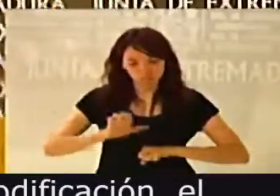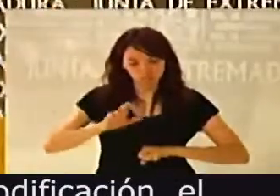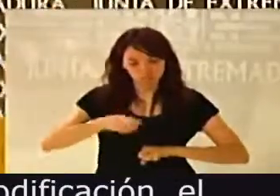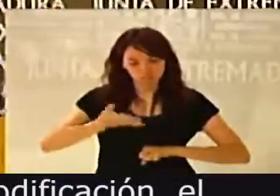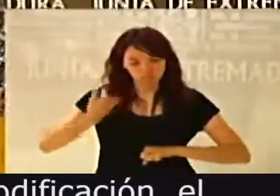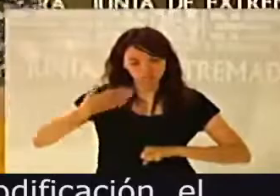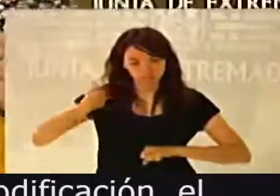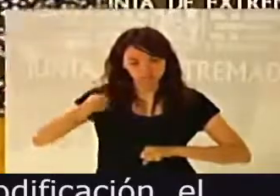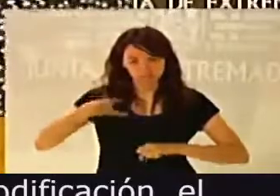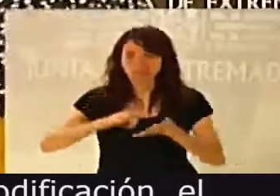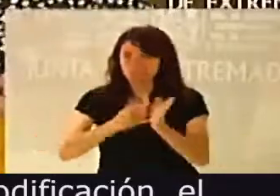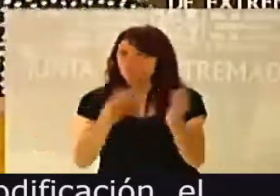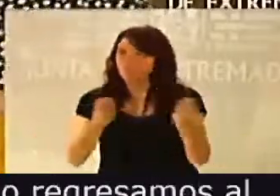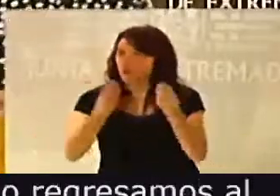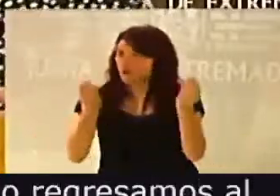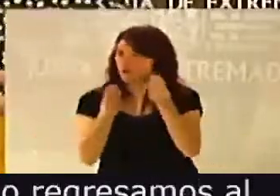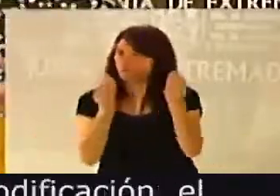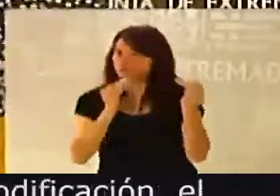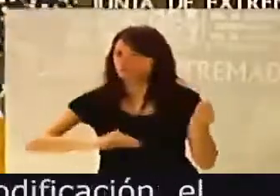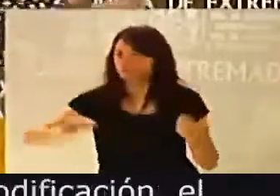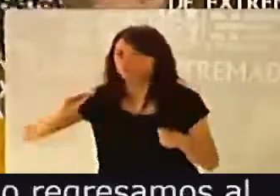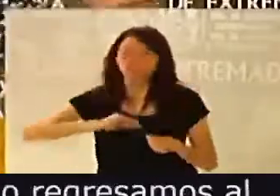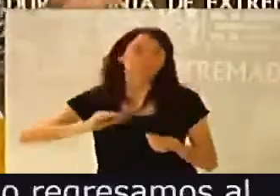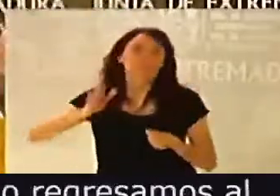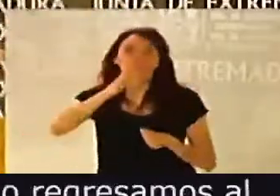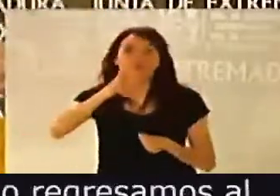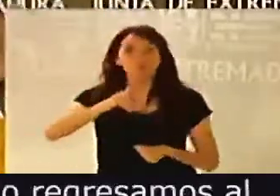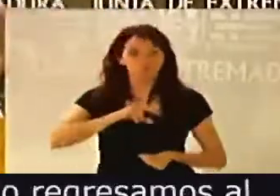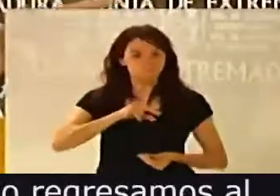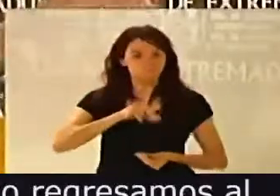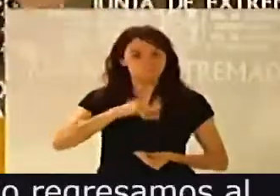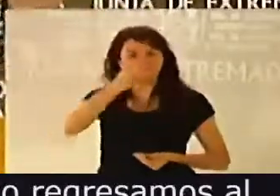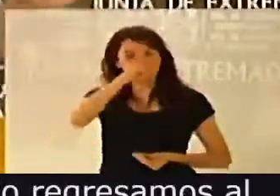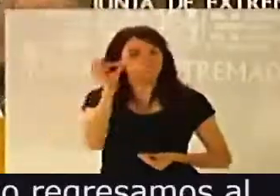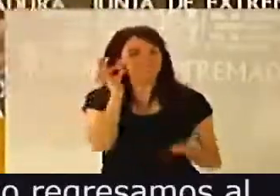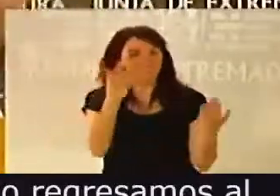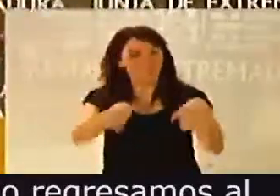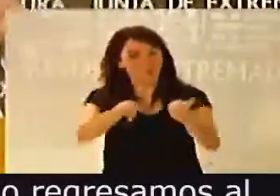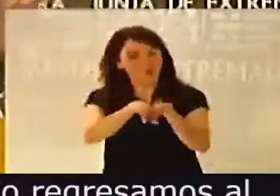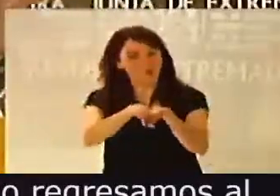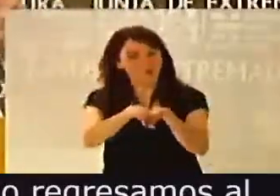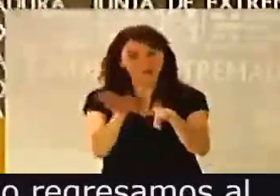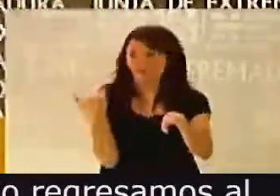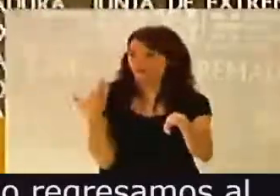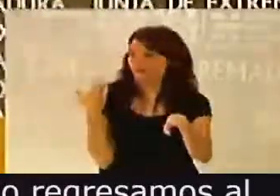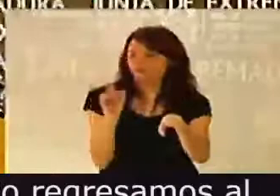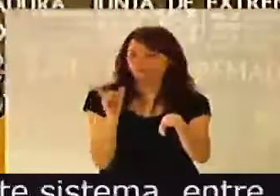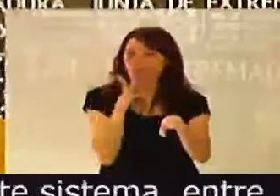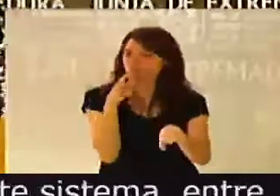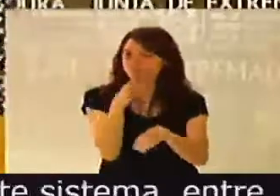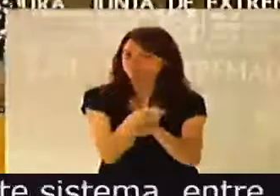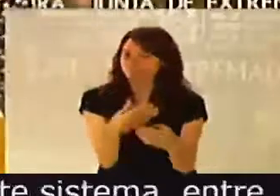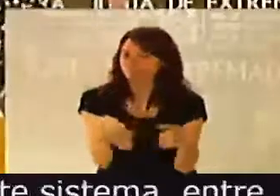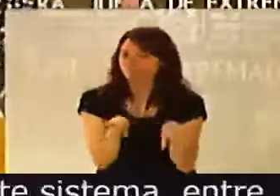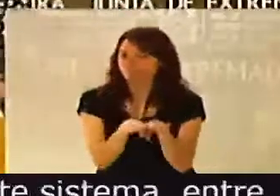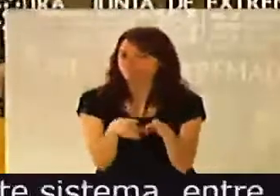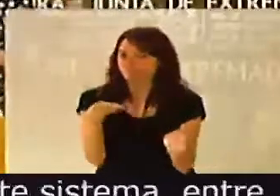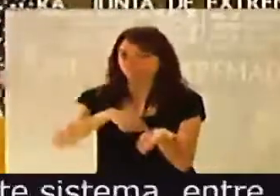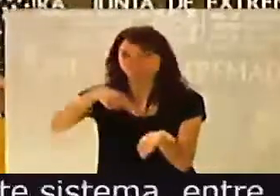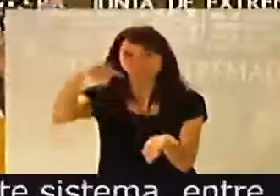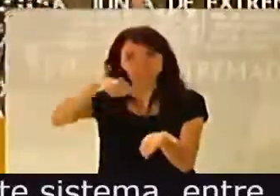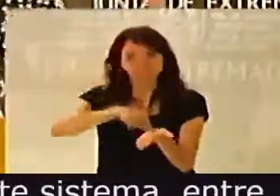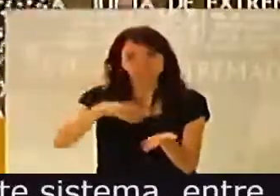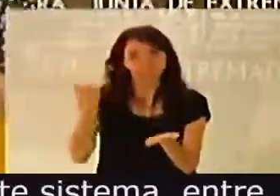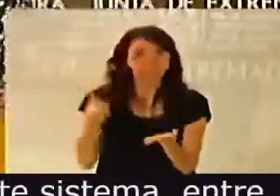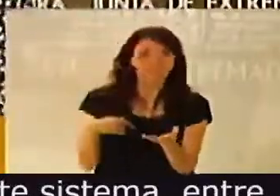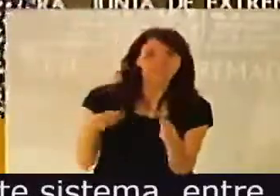este sistema, entre otras cosas porque hicimos paritarias las medallas de Extremadura, que antes no lo eran, por obligación. Y eso pues ha cambiado un poco